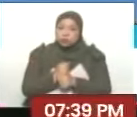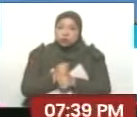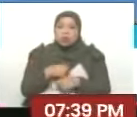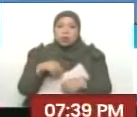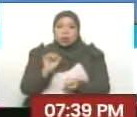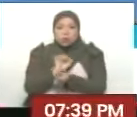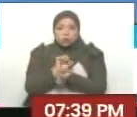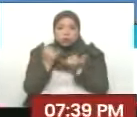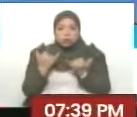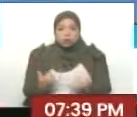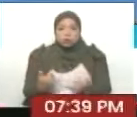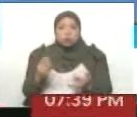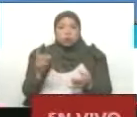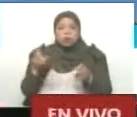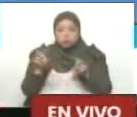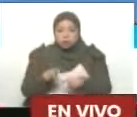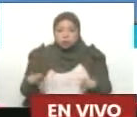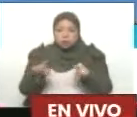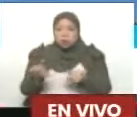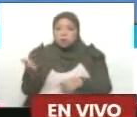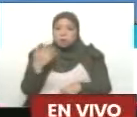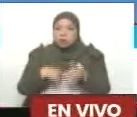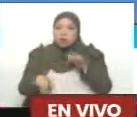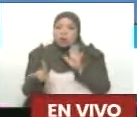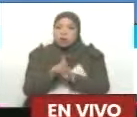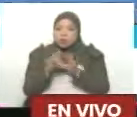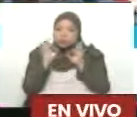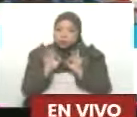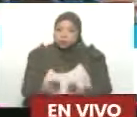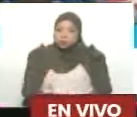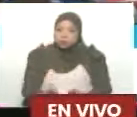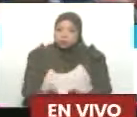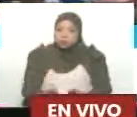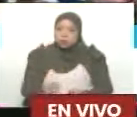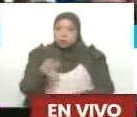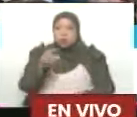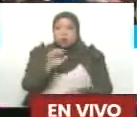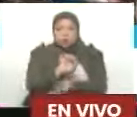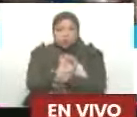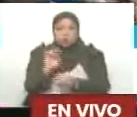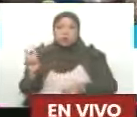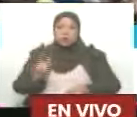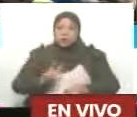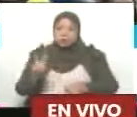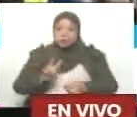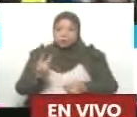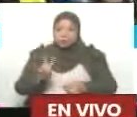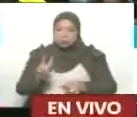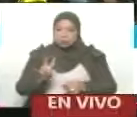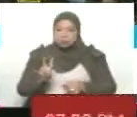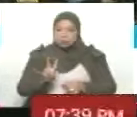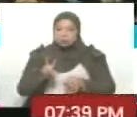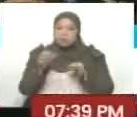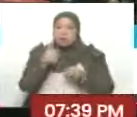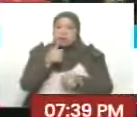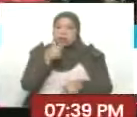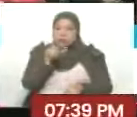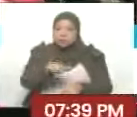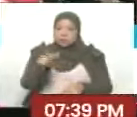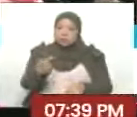presos y que deben ser castigados con las máximas penas que establece el Código Penal de Venezuela. Caiga quien